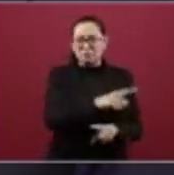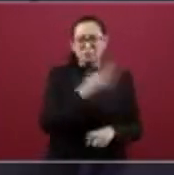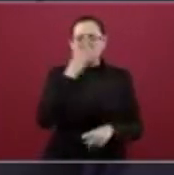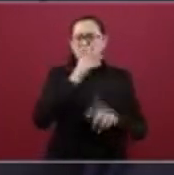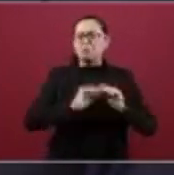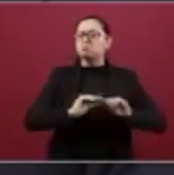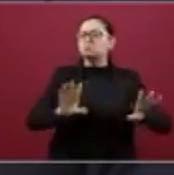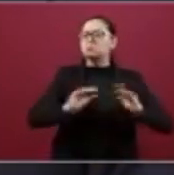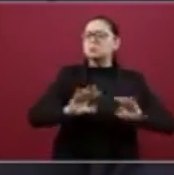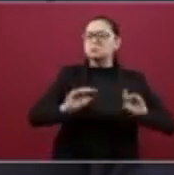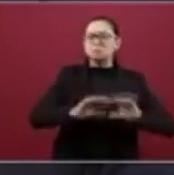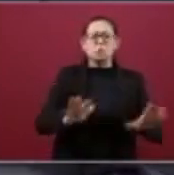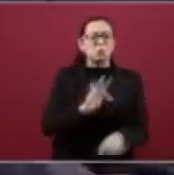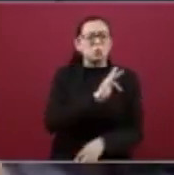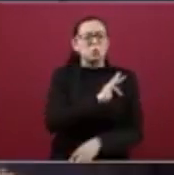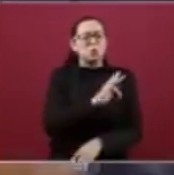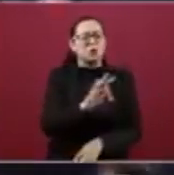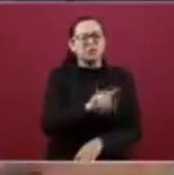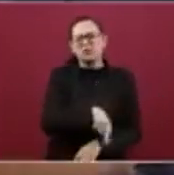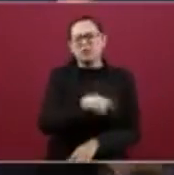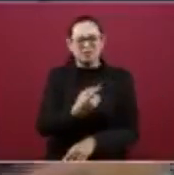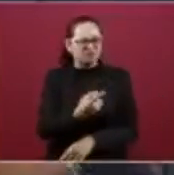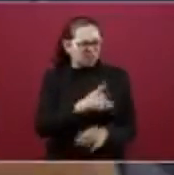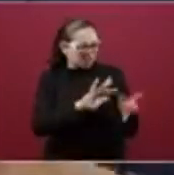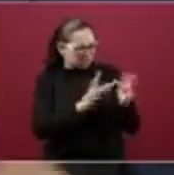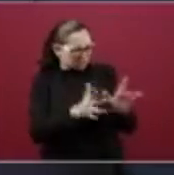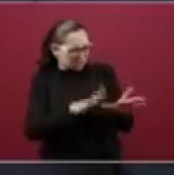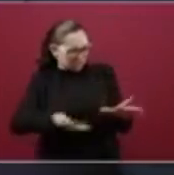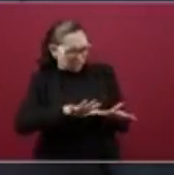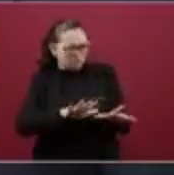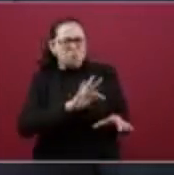bíblico. Y entonces, ¿por qué en las redes sociales sí